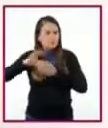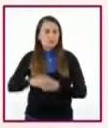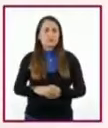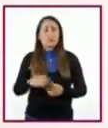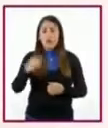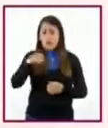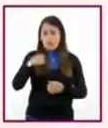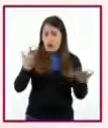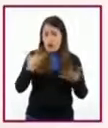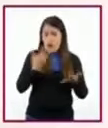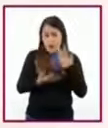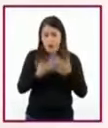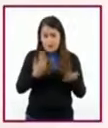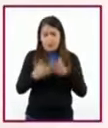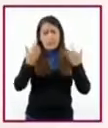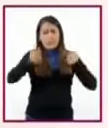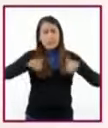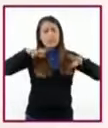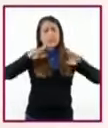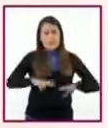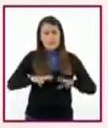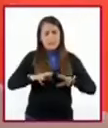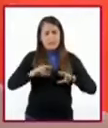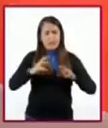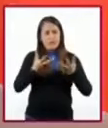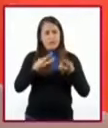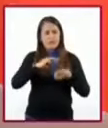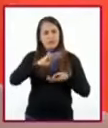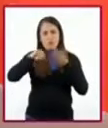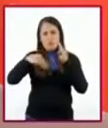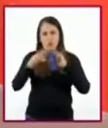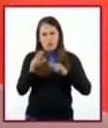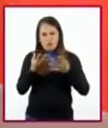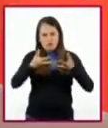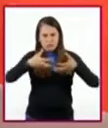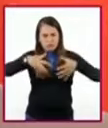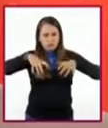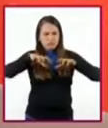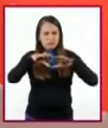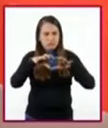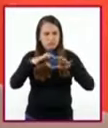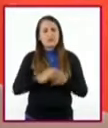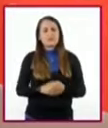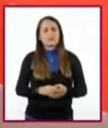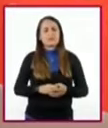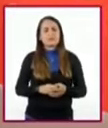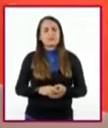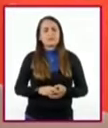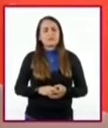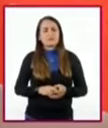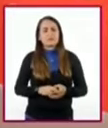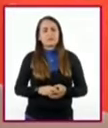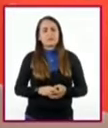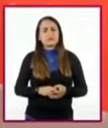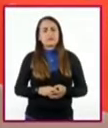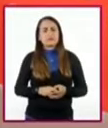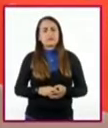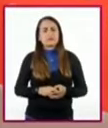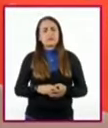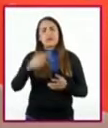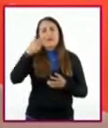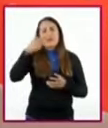elaboré representa un componente del proceso dinámico que se lleva a cabo en la